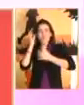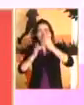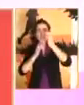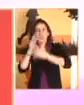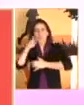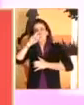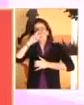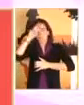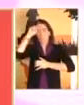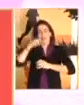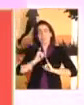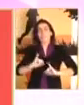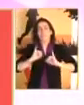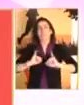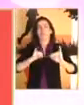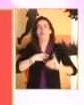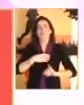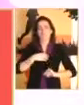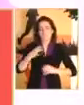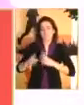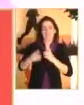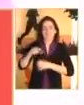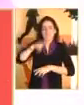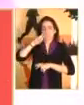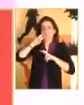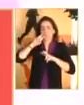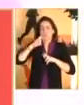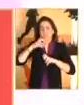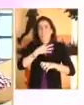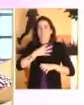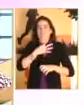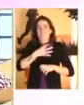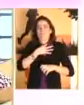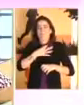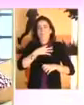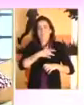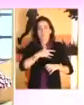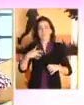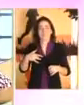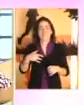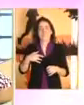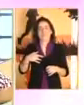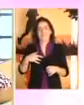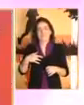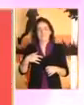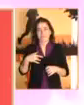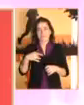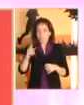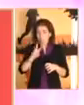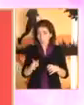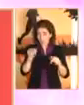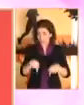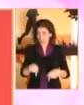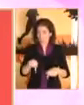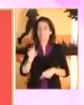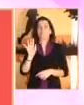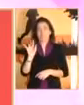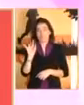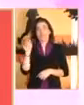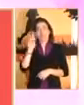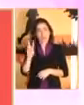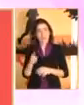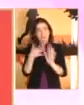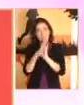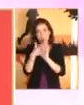contaminada? No lo sé, pero la calle López Gómez es tremenda. ¿Hablas de Valladolid? Sí, sí, por ejemplo, es tremenda. Entonces, yo pienso que contamina más